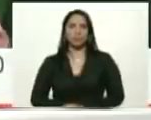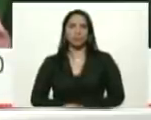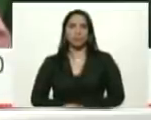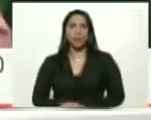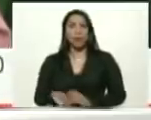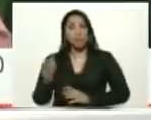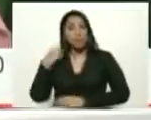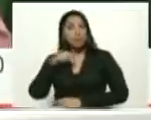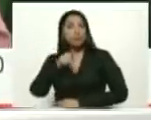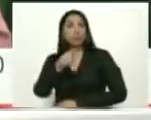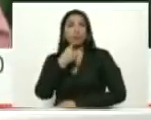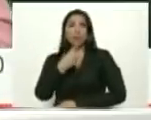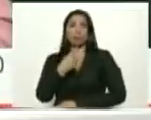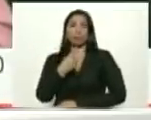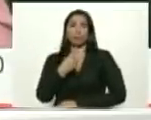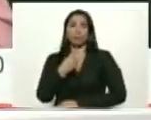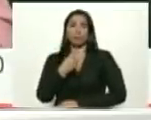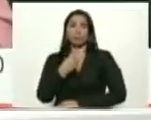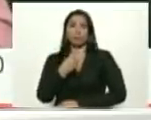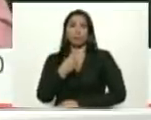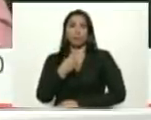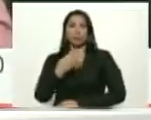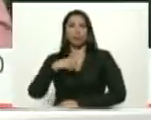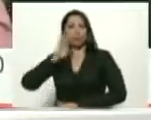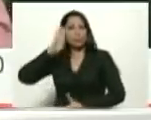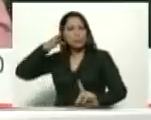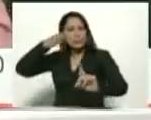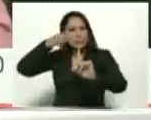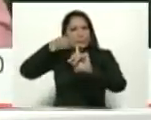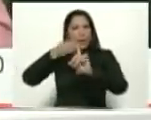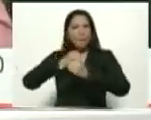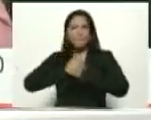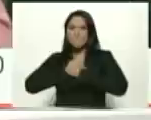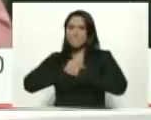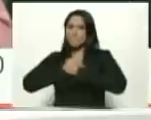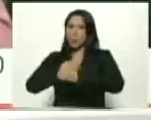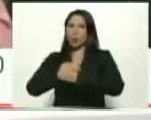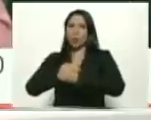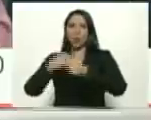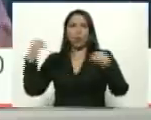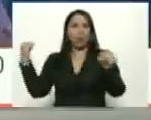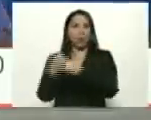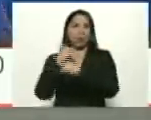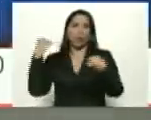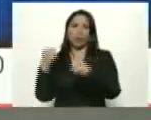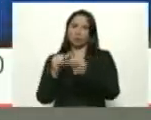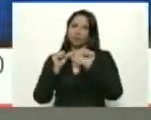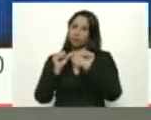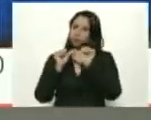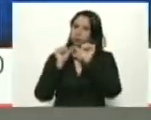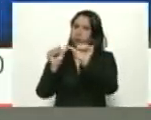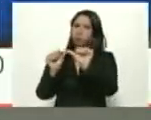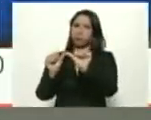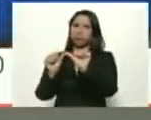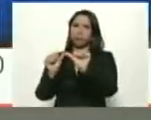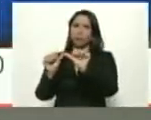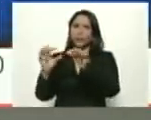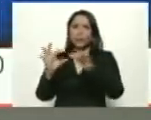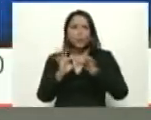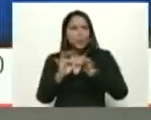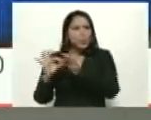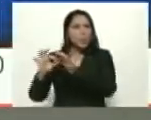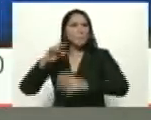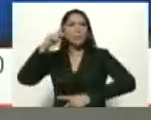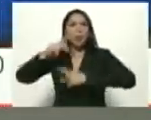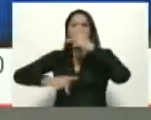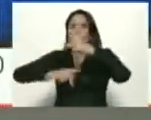digo, compañeros, dediquemos con amor el trabajo permanente de alianzas